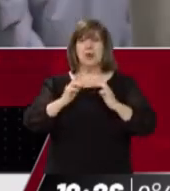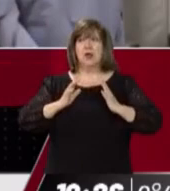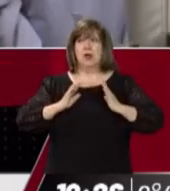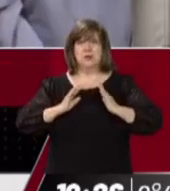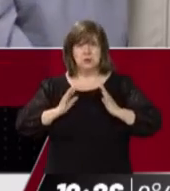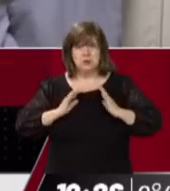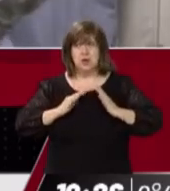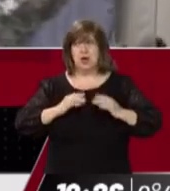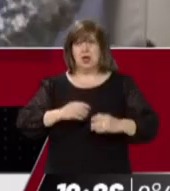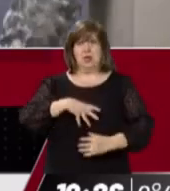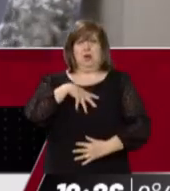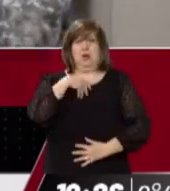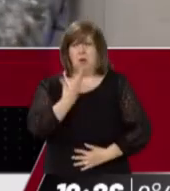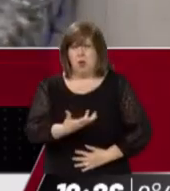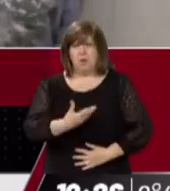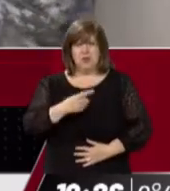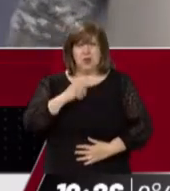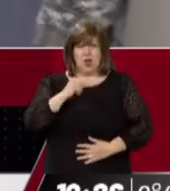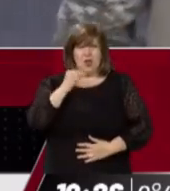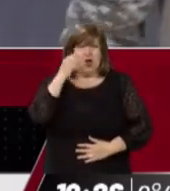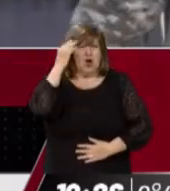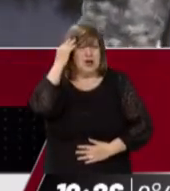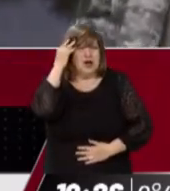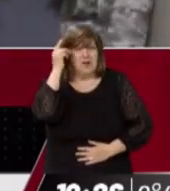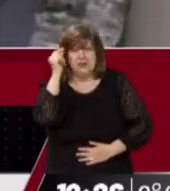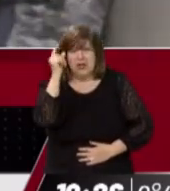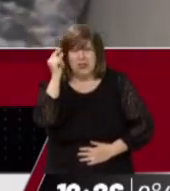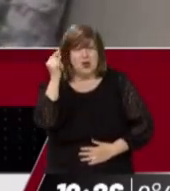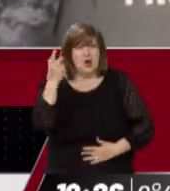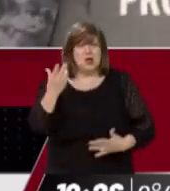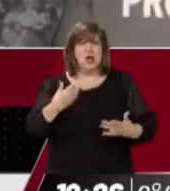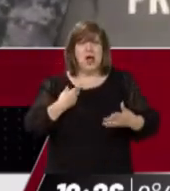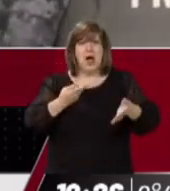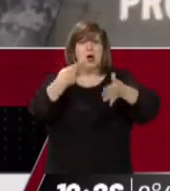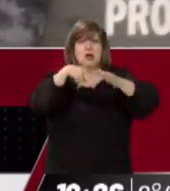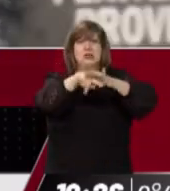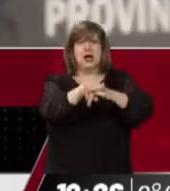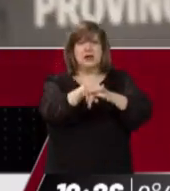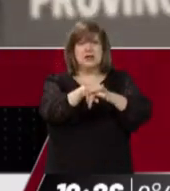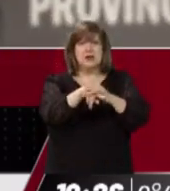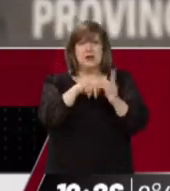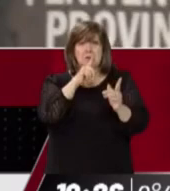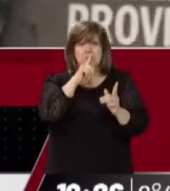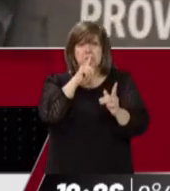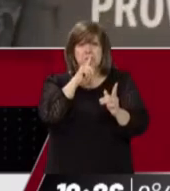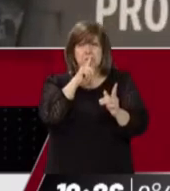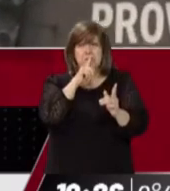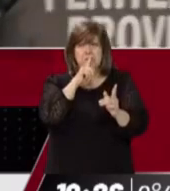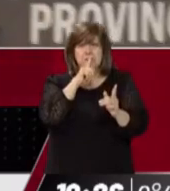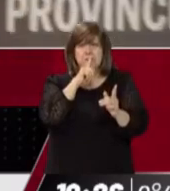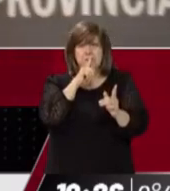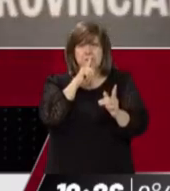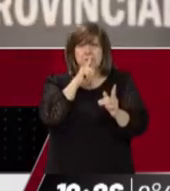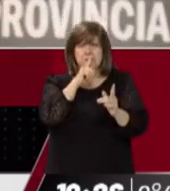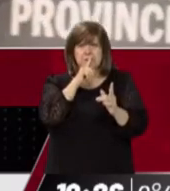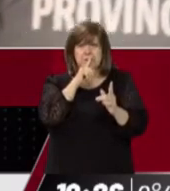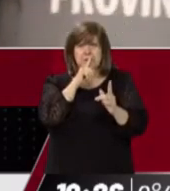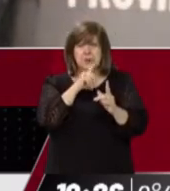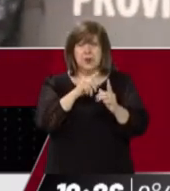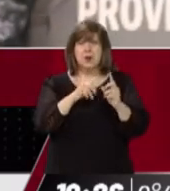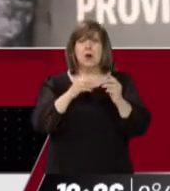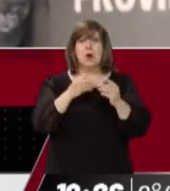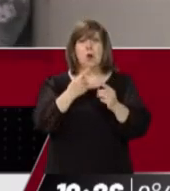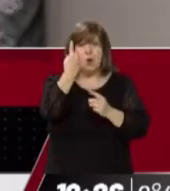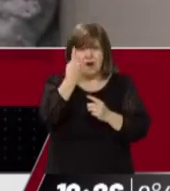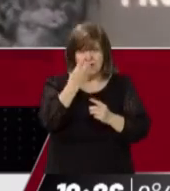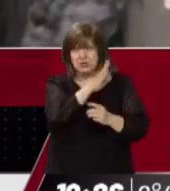pánico vómitos muchos dolores de cabeza acostarse y aislarse no fue nada fácil y no fue una o dos veces